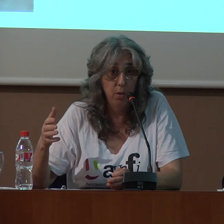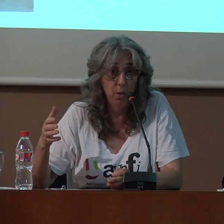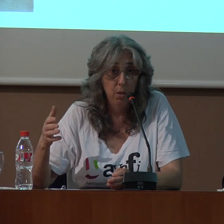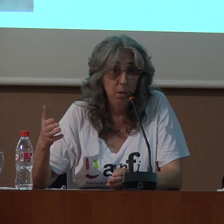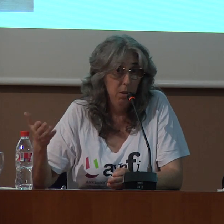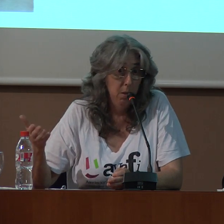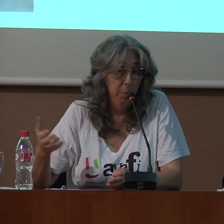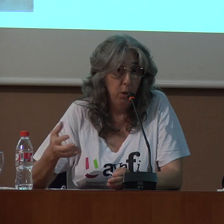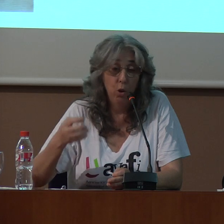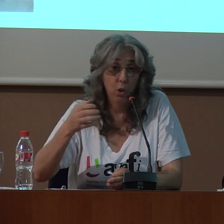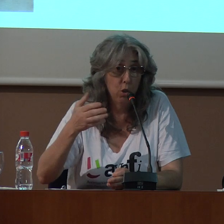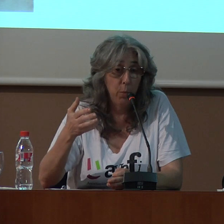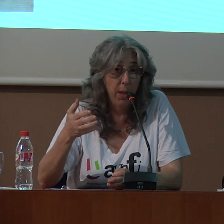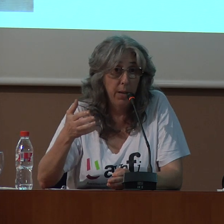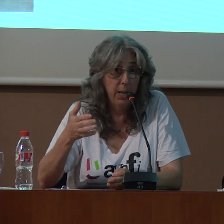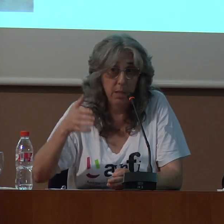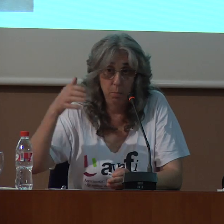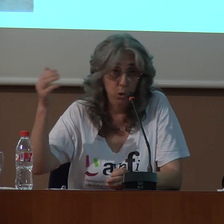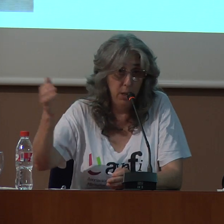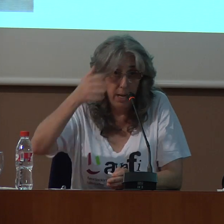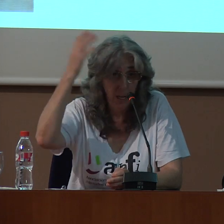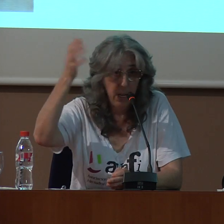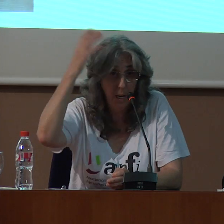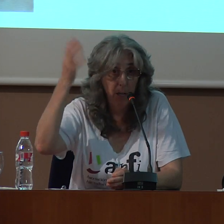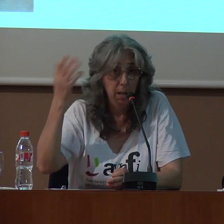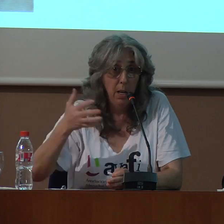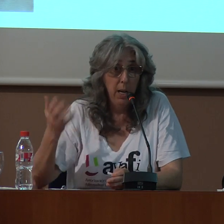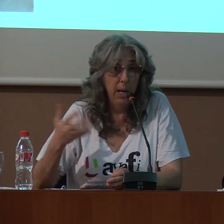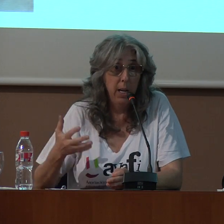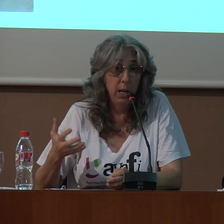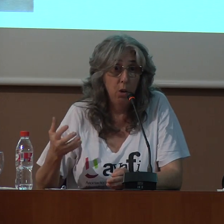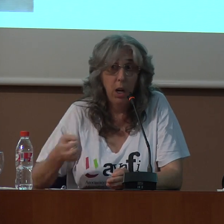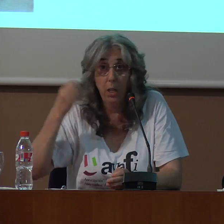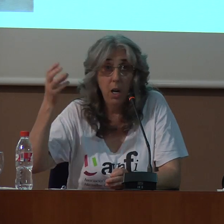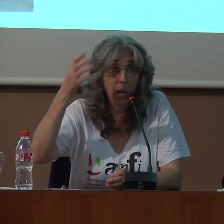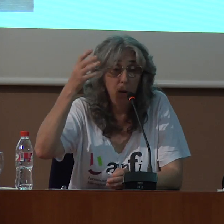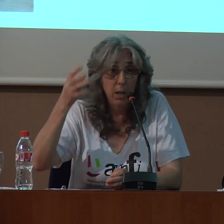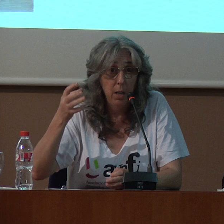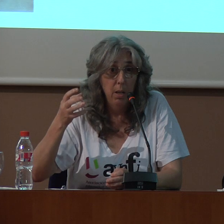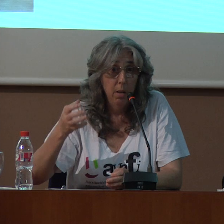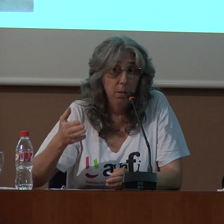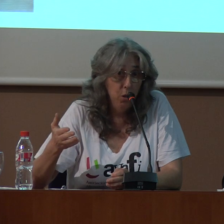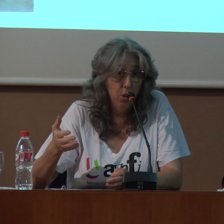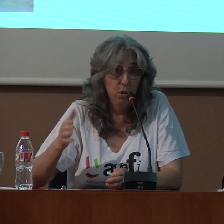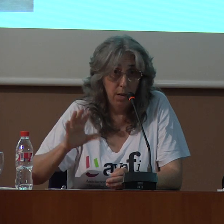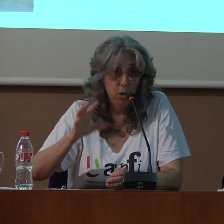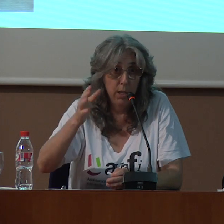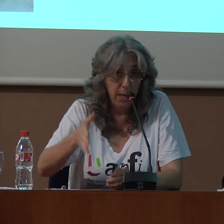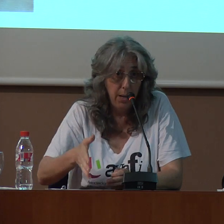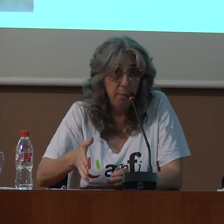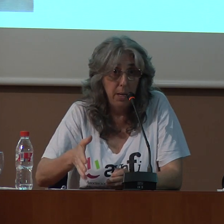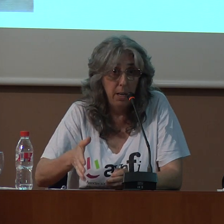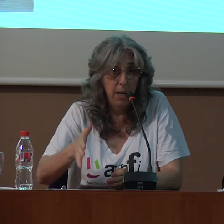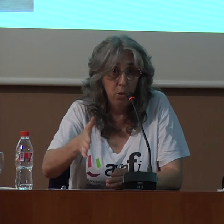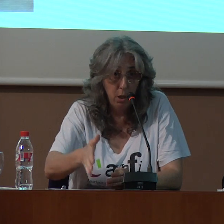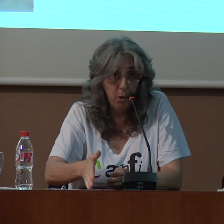considero. Pero lo que no se puede hacer es montar el lío, es que tal, es que cuál, es que... No, o sea, las cosas hay que